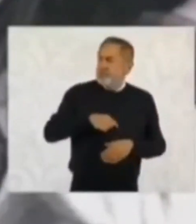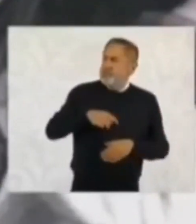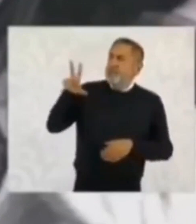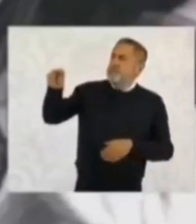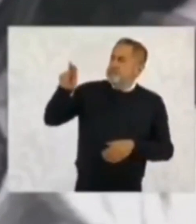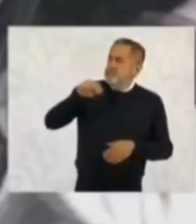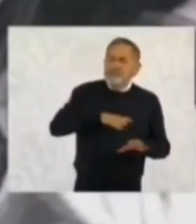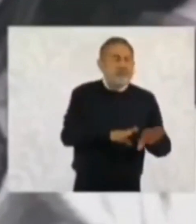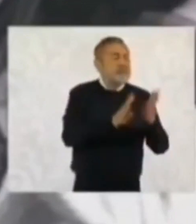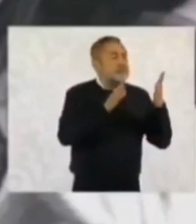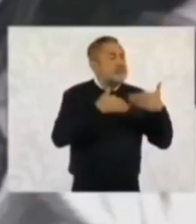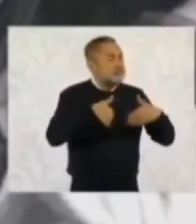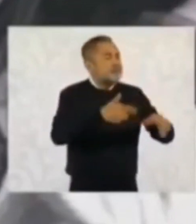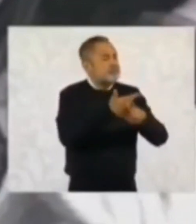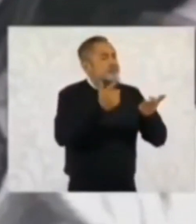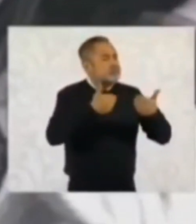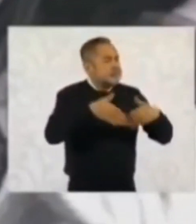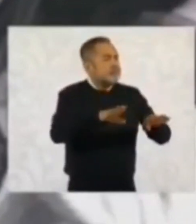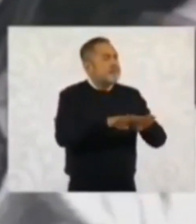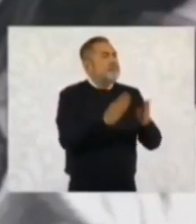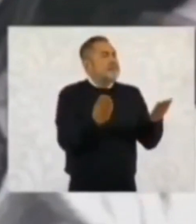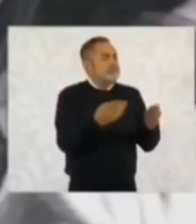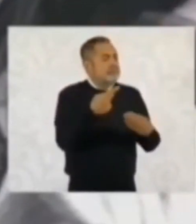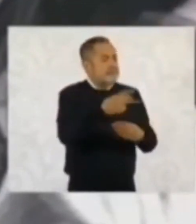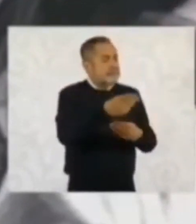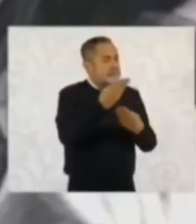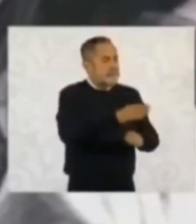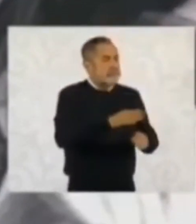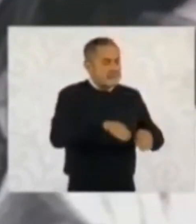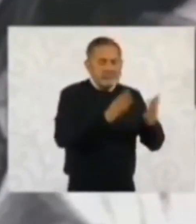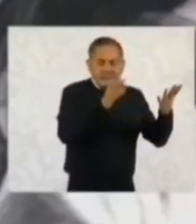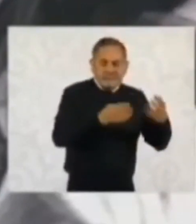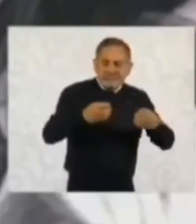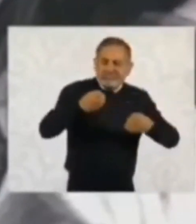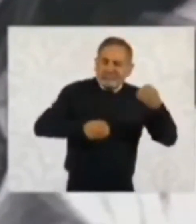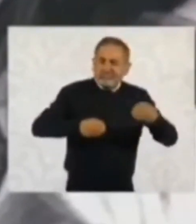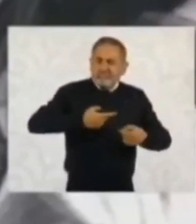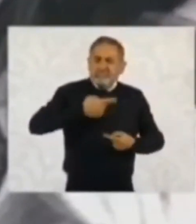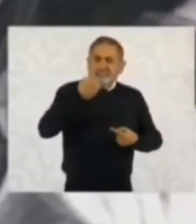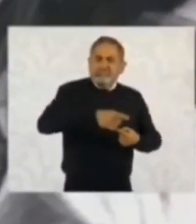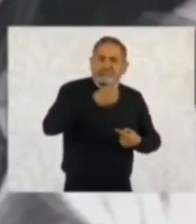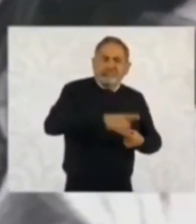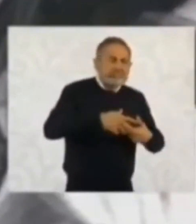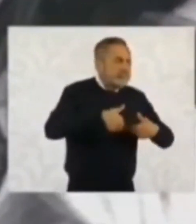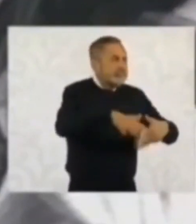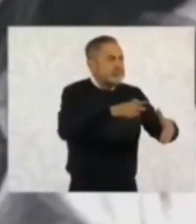cuentas vinculadas con estos delitos y los jueces las liberan.